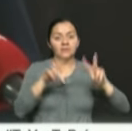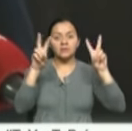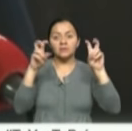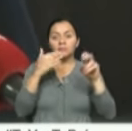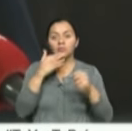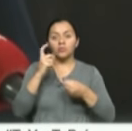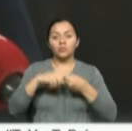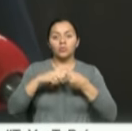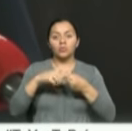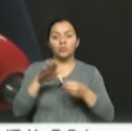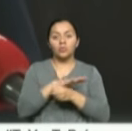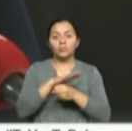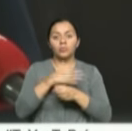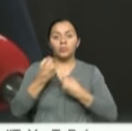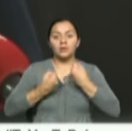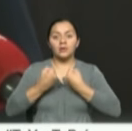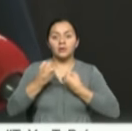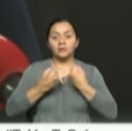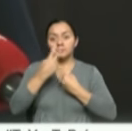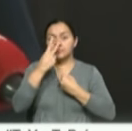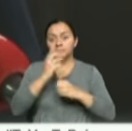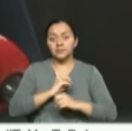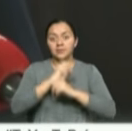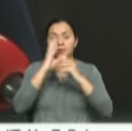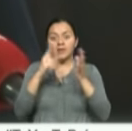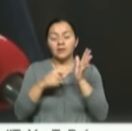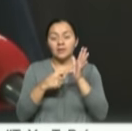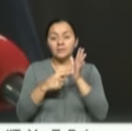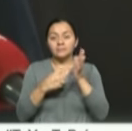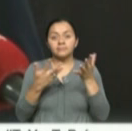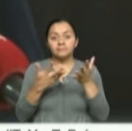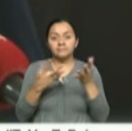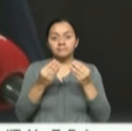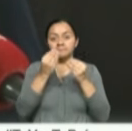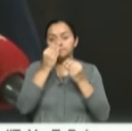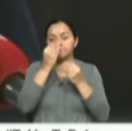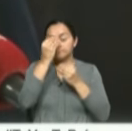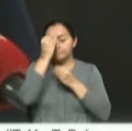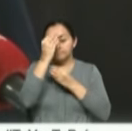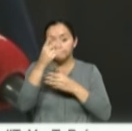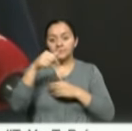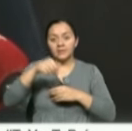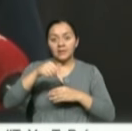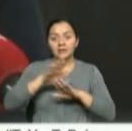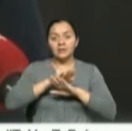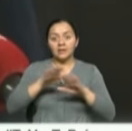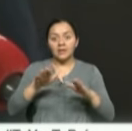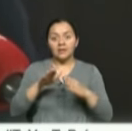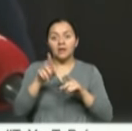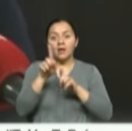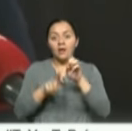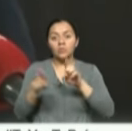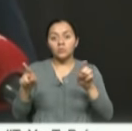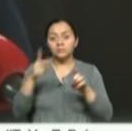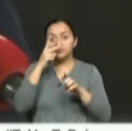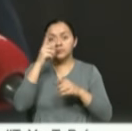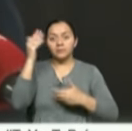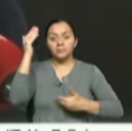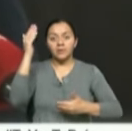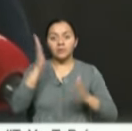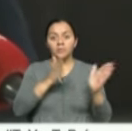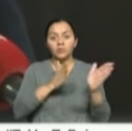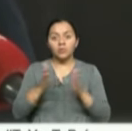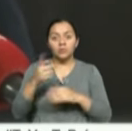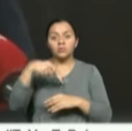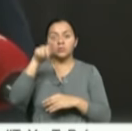con cupos de vehículos que obviamente hemos manifestado que estaríamos diseñando algún tipo de política hacia